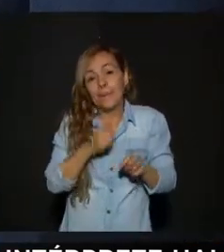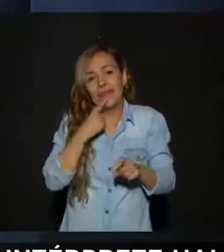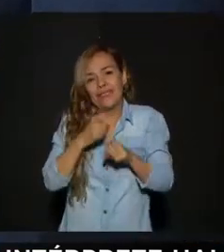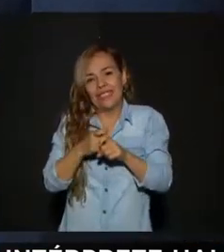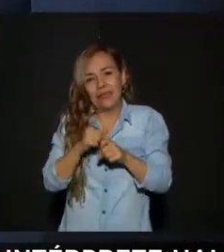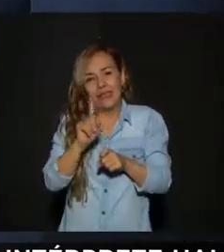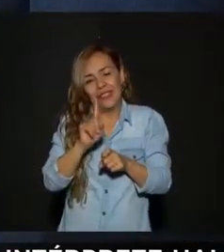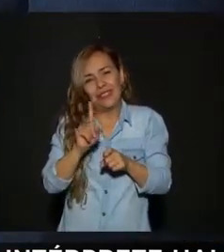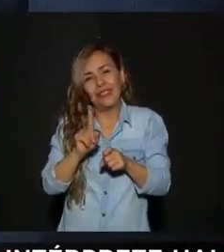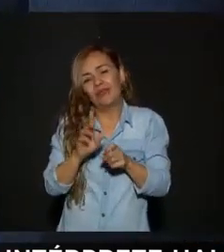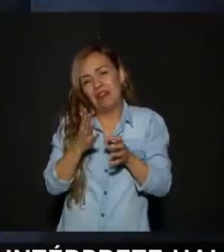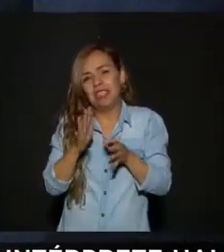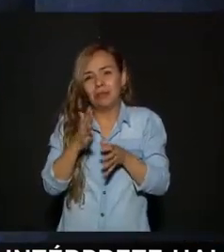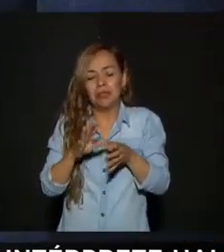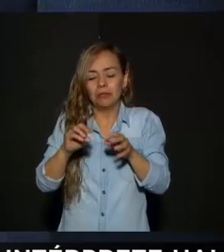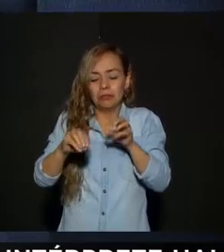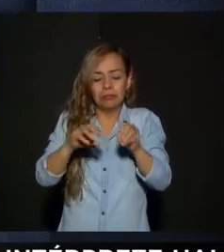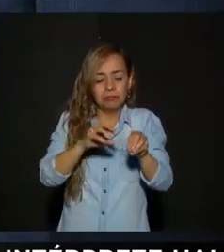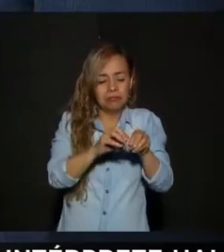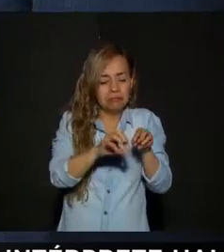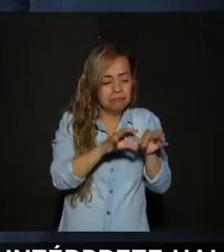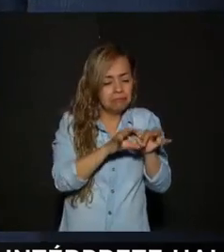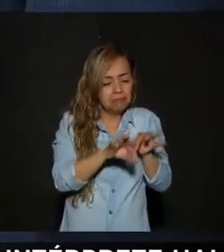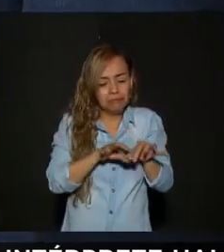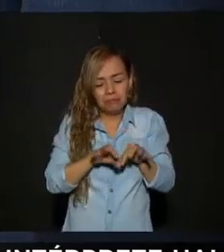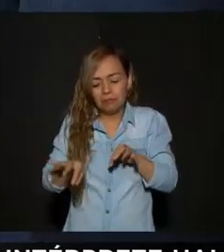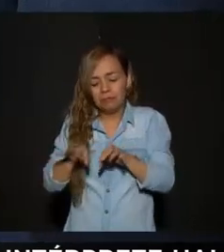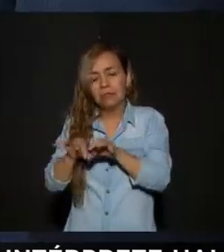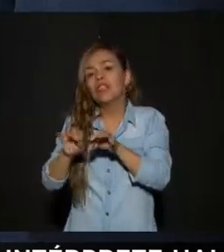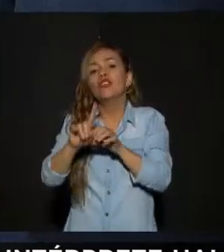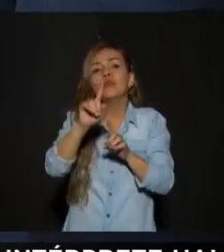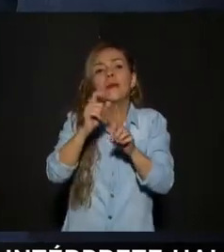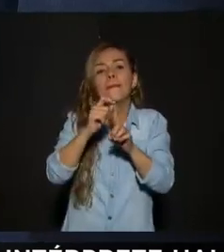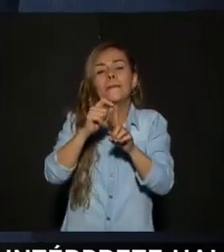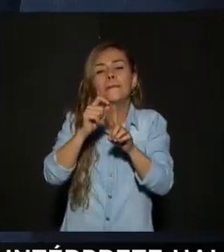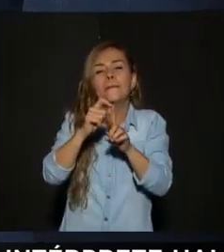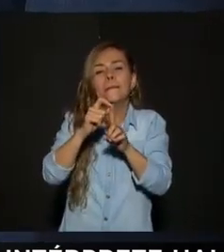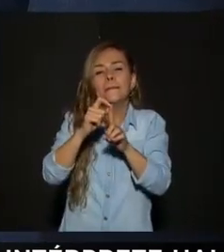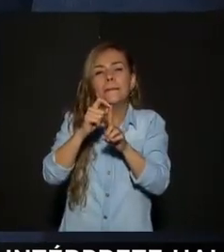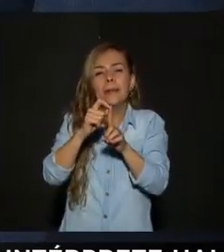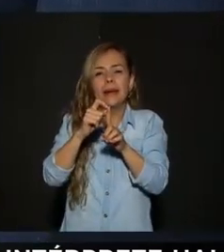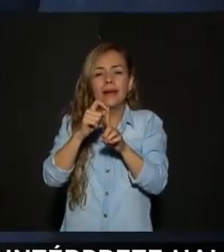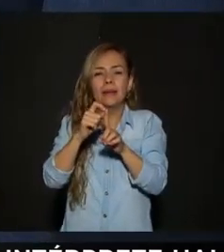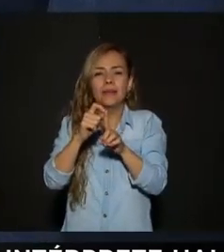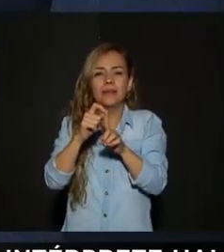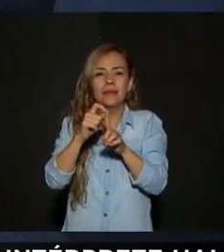imagínate que ese polvo, vamos a utilizar una palabra aquí especial que se llama